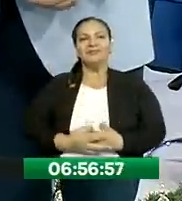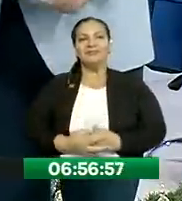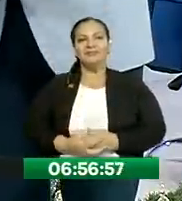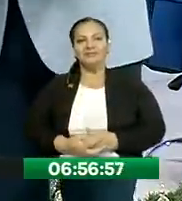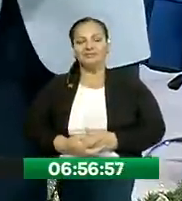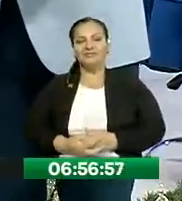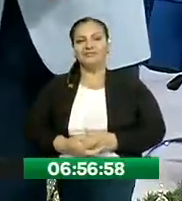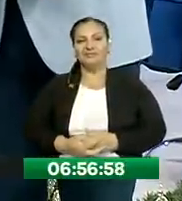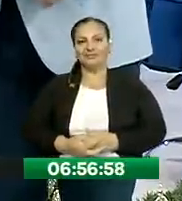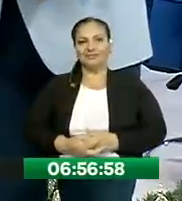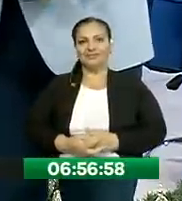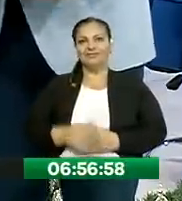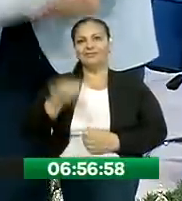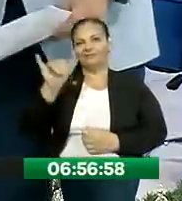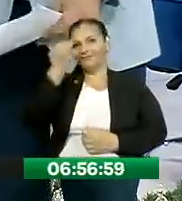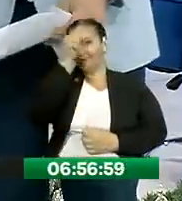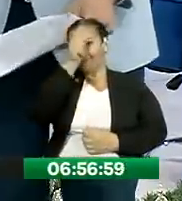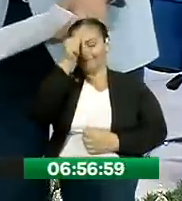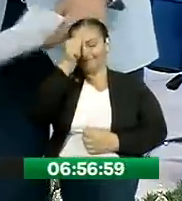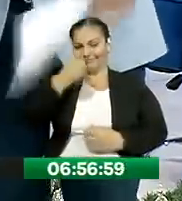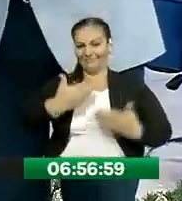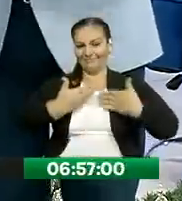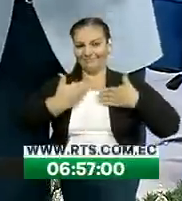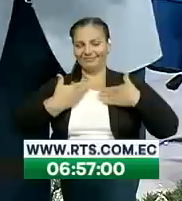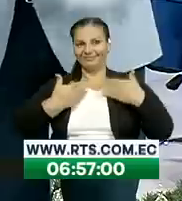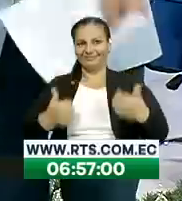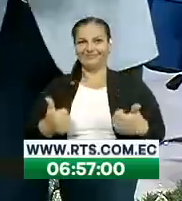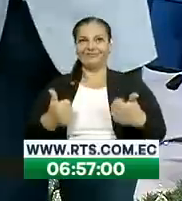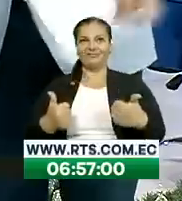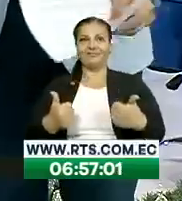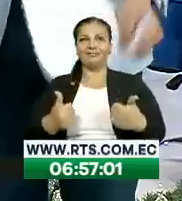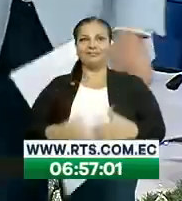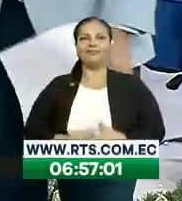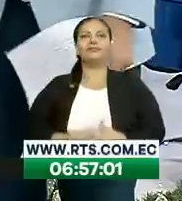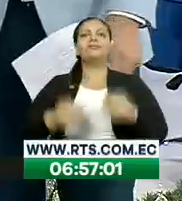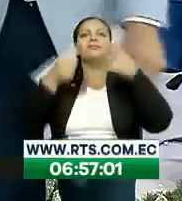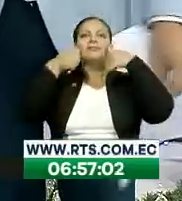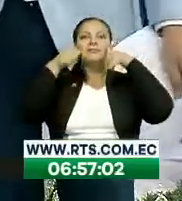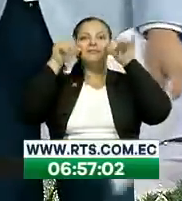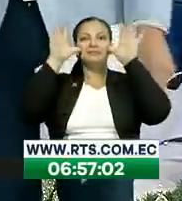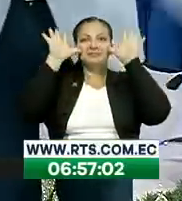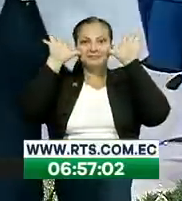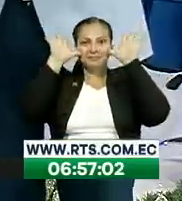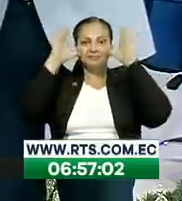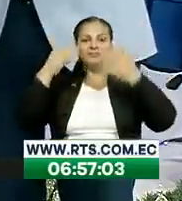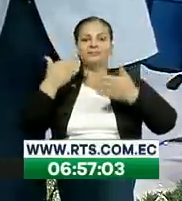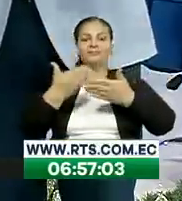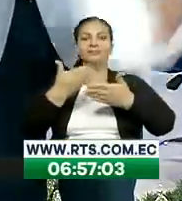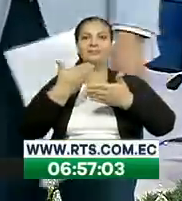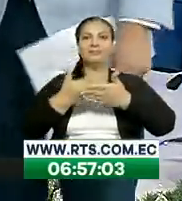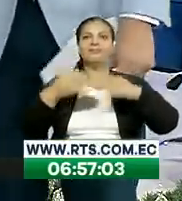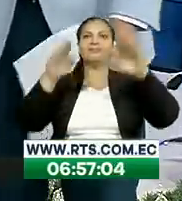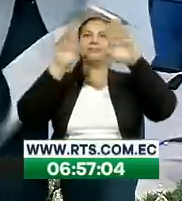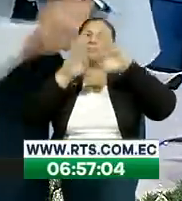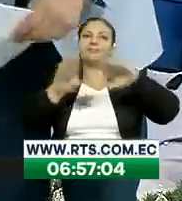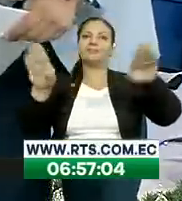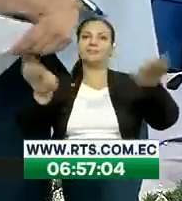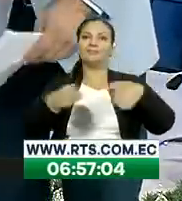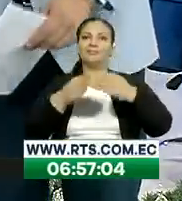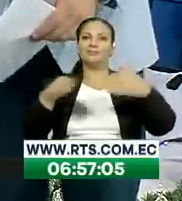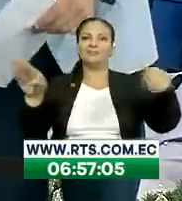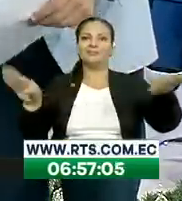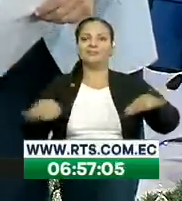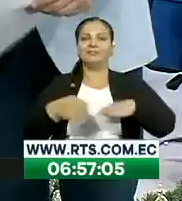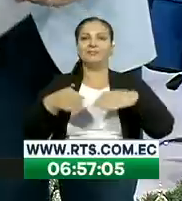semana que sea todo felicidad. Y a propósito de felicidad, es diciembre y llega la Navidad, señoras y señores, y ahí está,